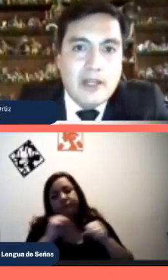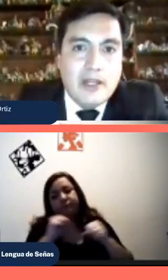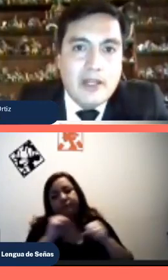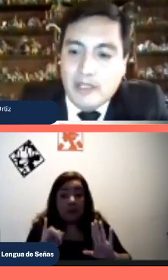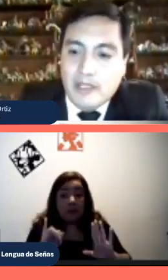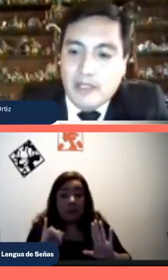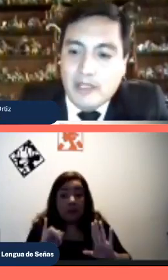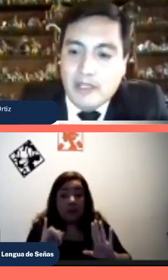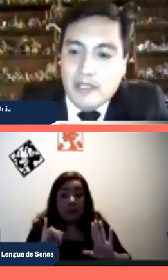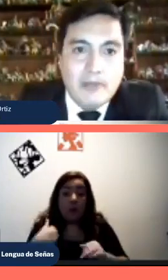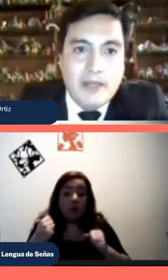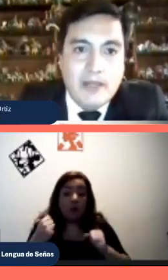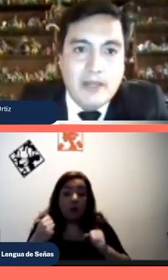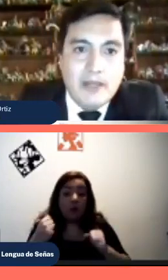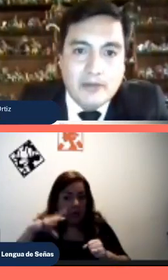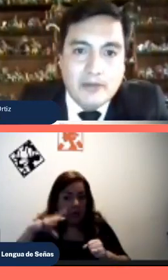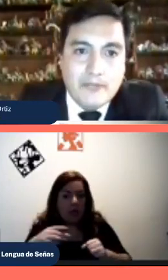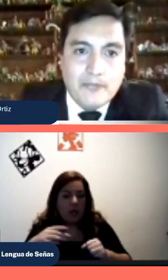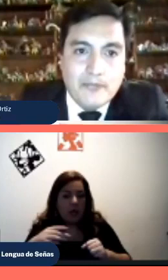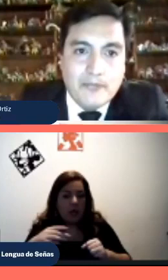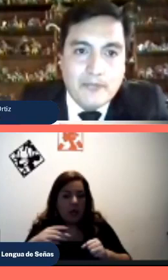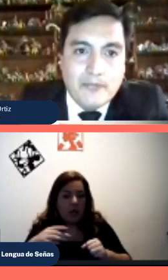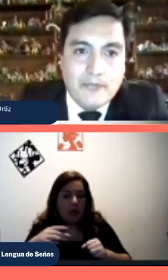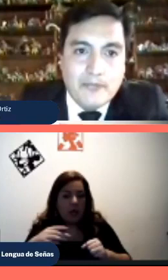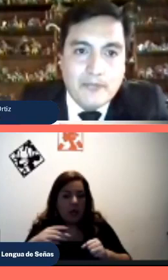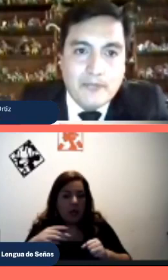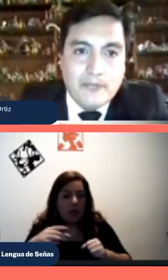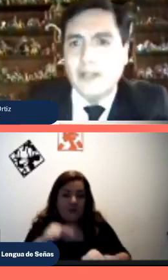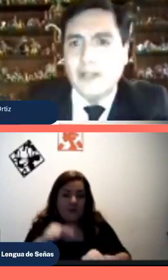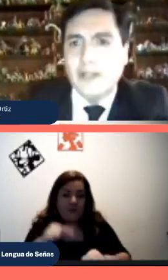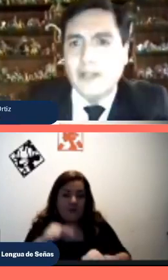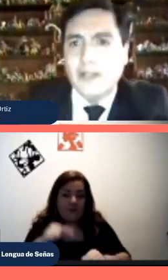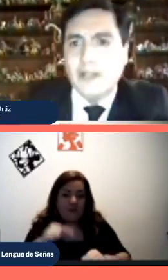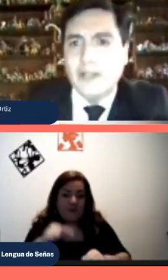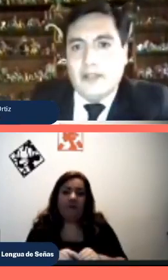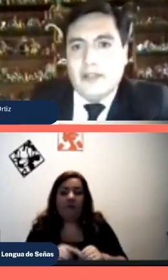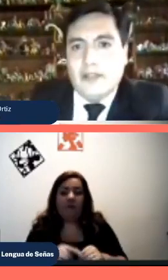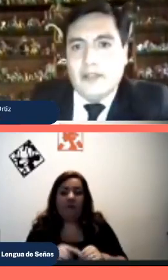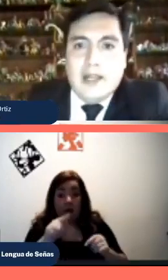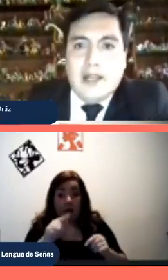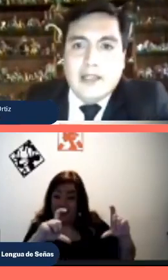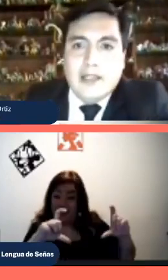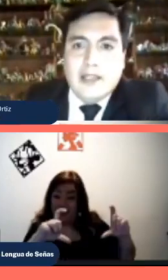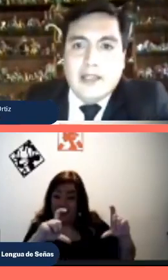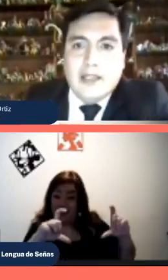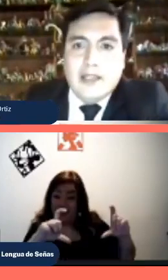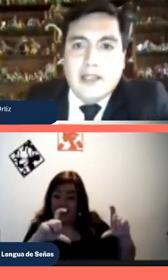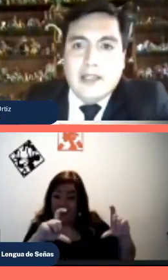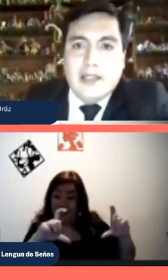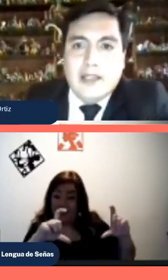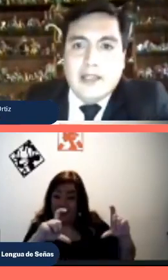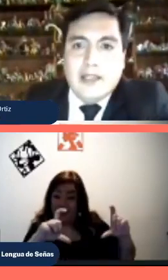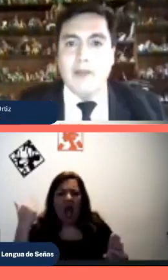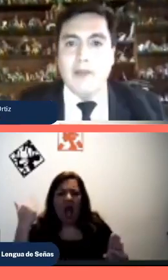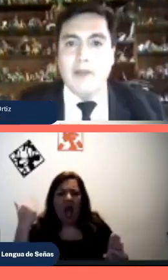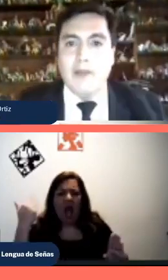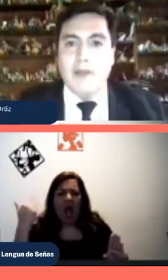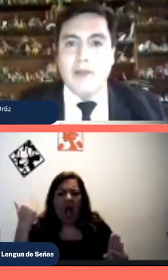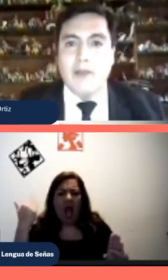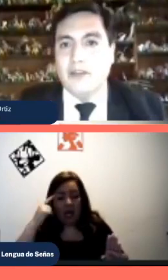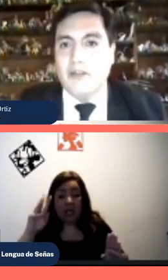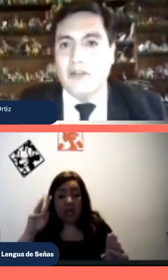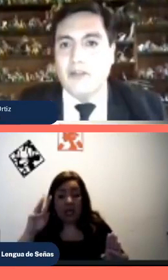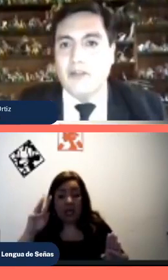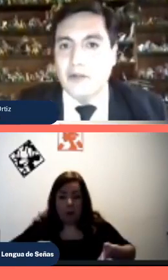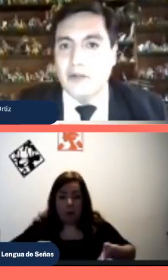proceso de nacimiento de estos reptiles marinos. Antes se creían que nacía la cría directamente desde el interior de la madre,